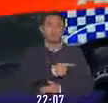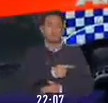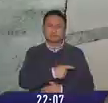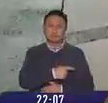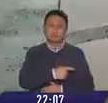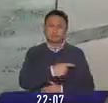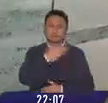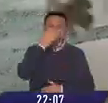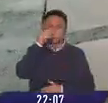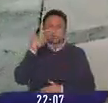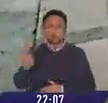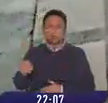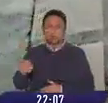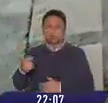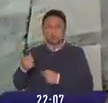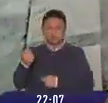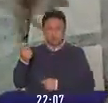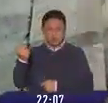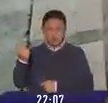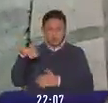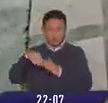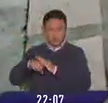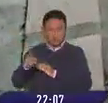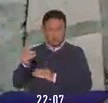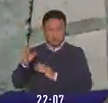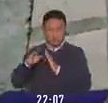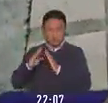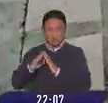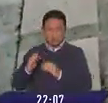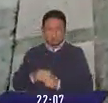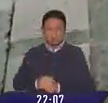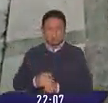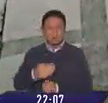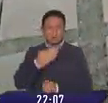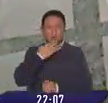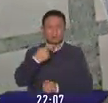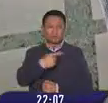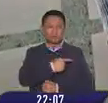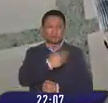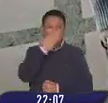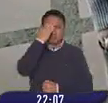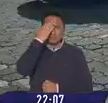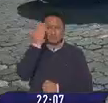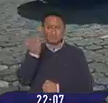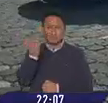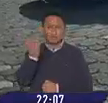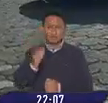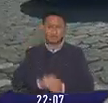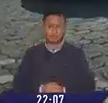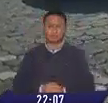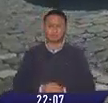pillos supieron que el ciudadano tenía una fuerte cantidad de dinero en casa.